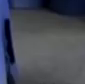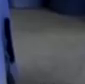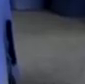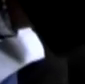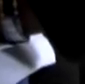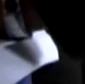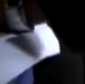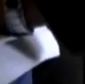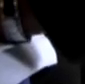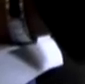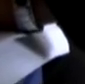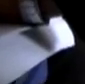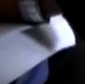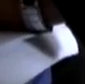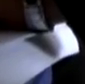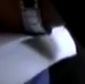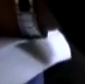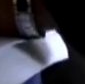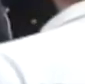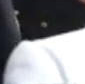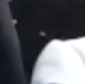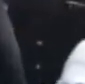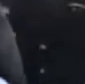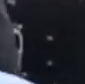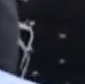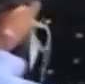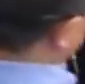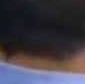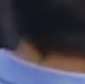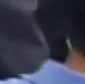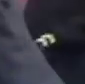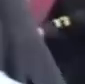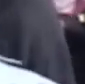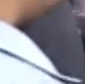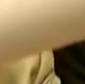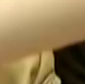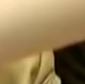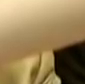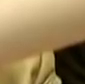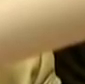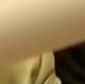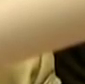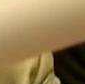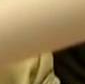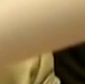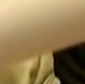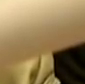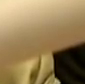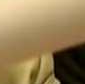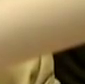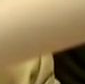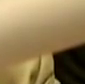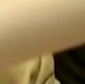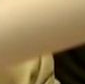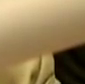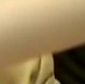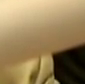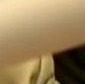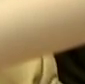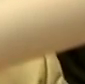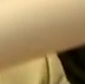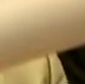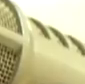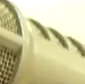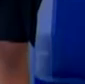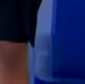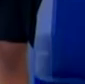de trabajo del nuevo alcalde de Quito, Jorge Yunda, quien tomará las riendas de la capital con una crisis multidimensional, según dicen